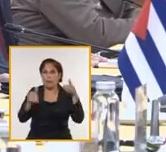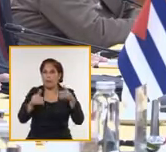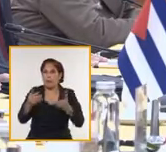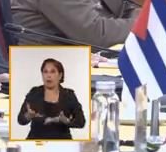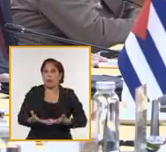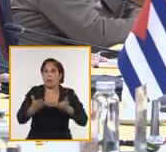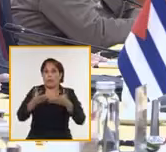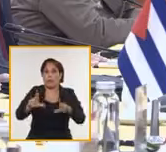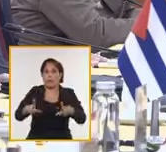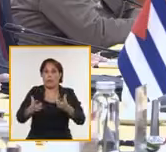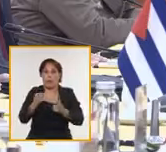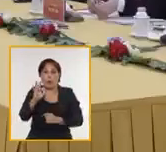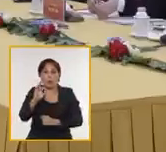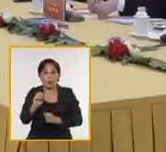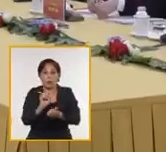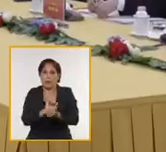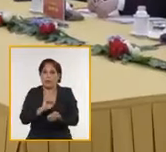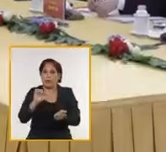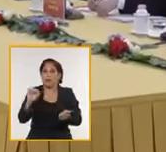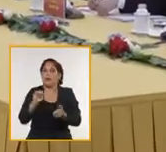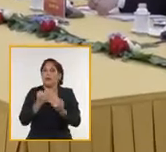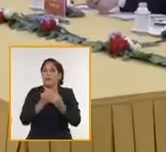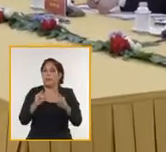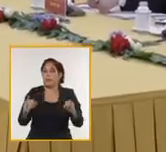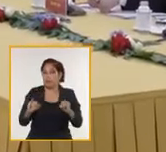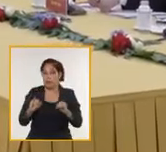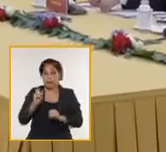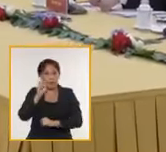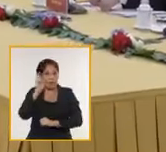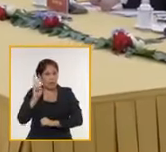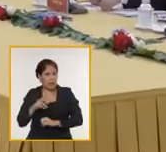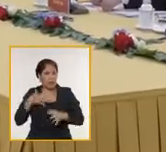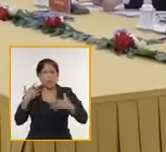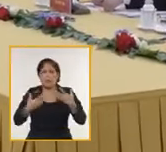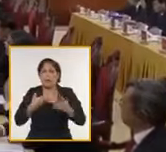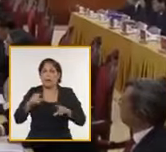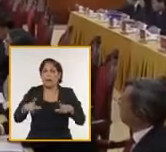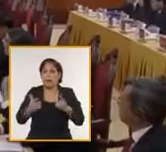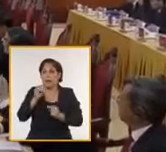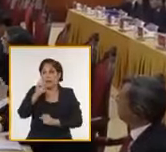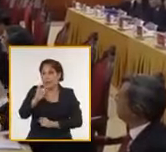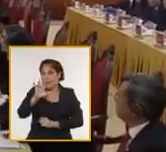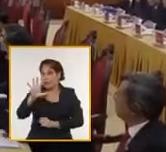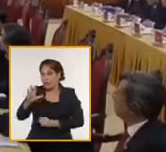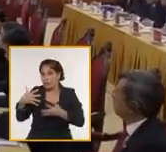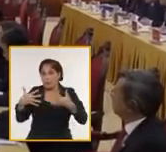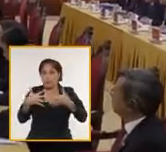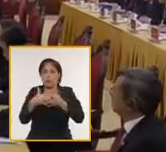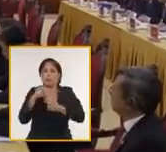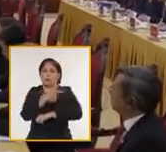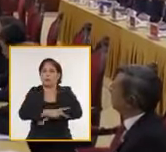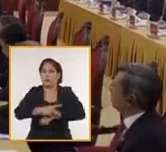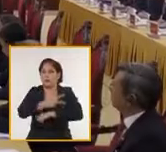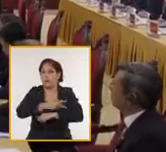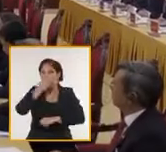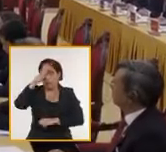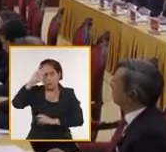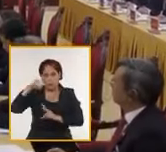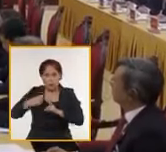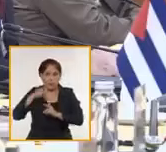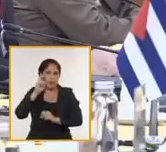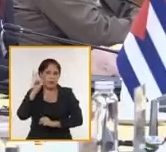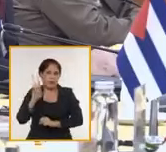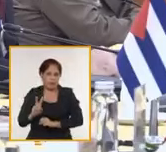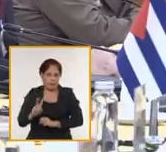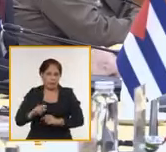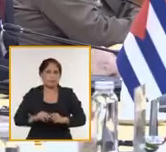los 80 años de su independencia y también para celebrar el aniversario 65 de las relaciones diplomáticas entre los dos